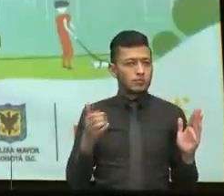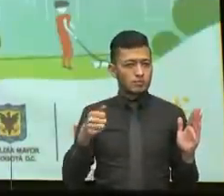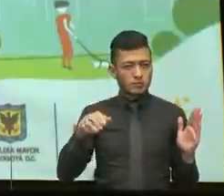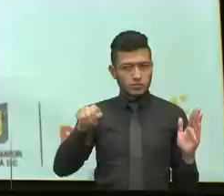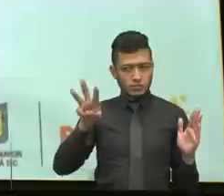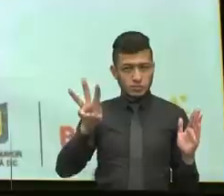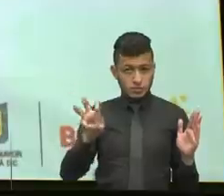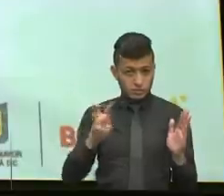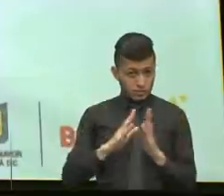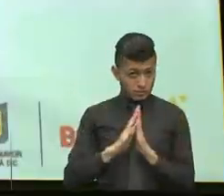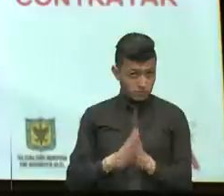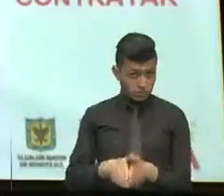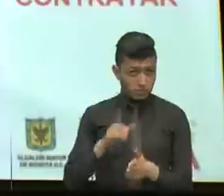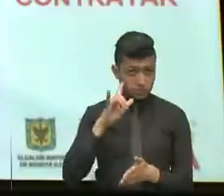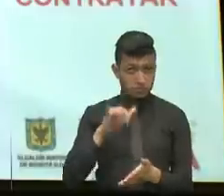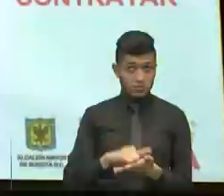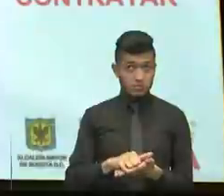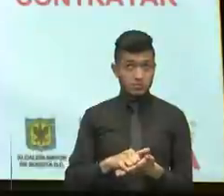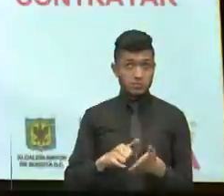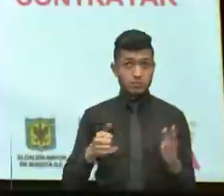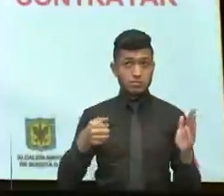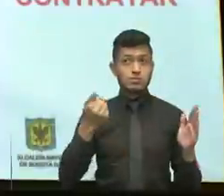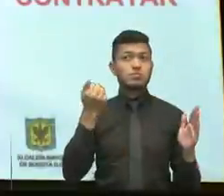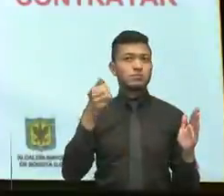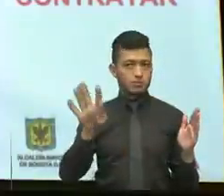18 creo que es de diciembre,